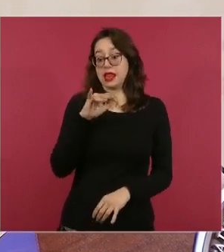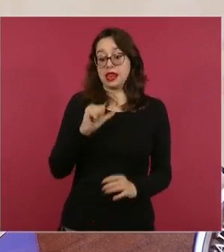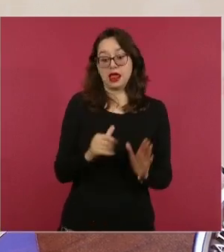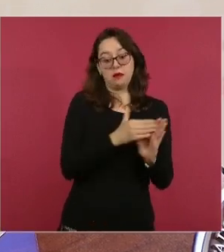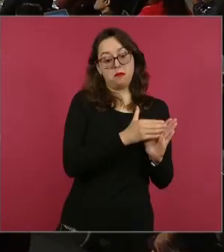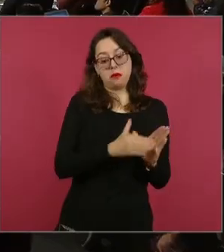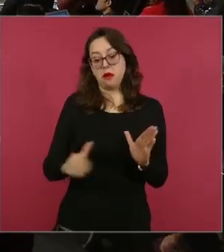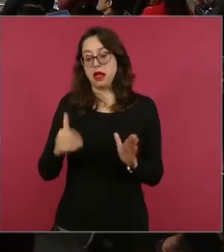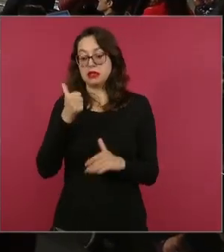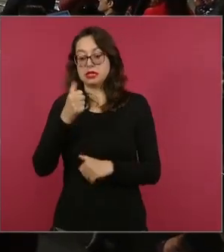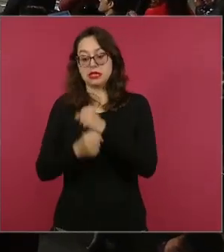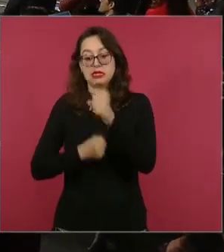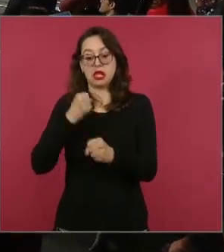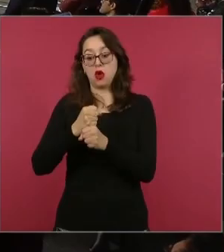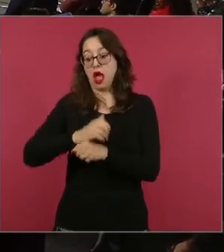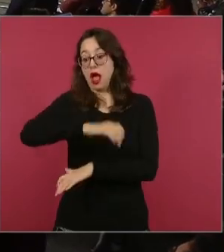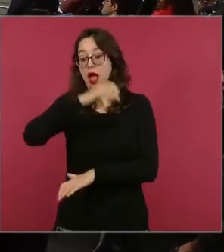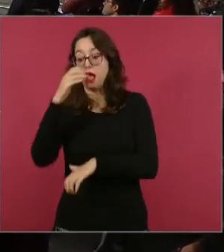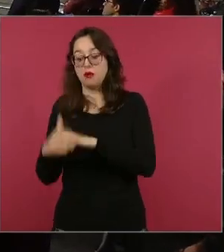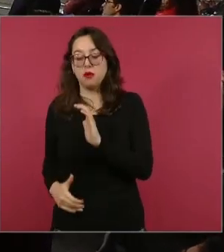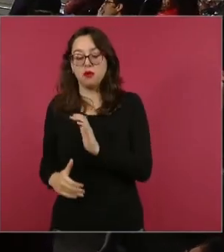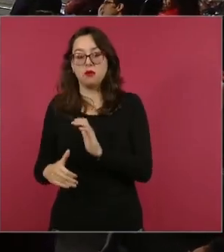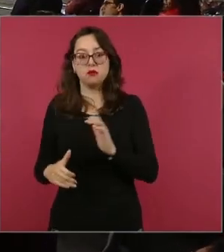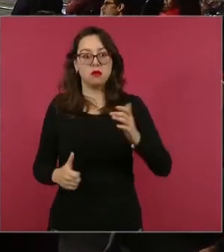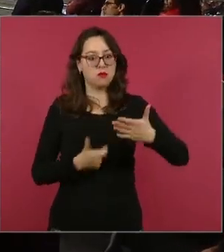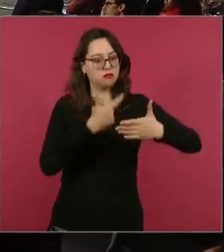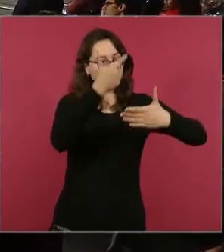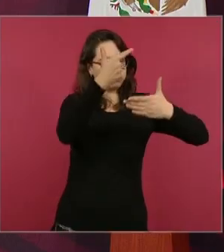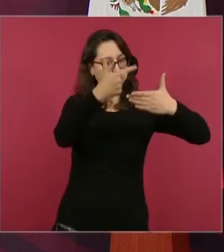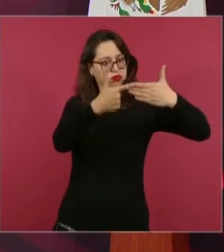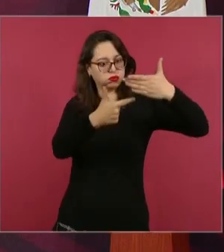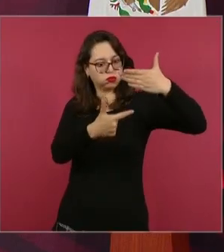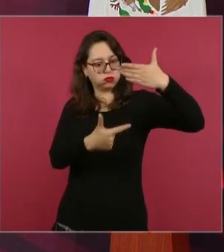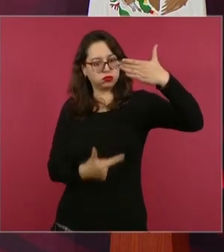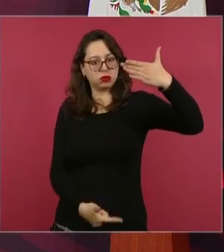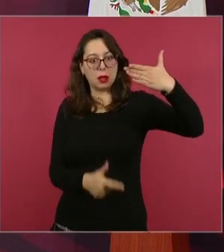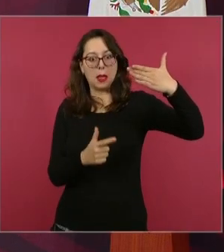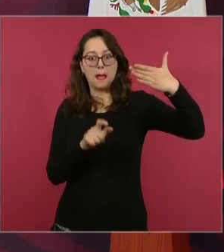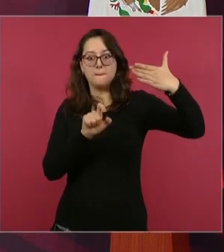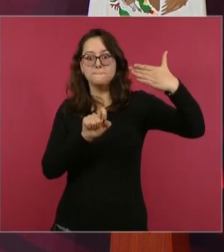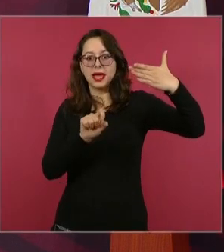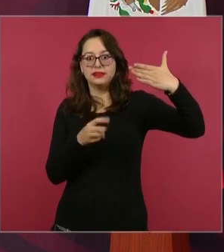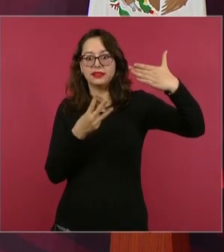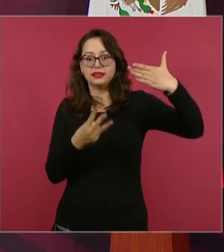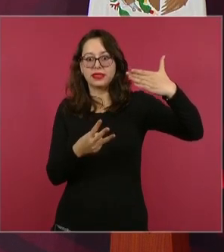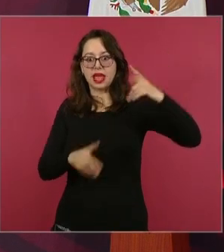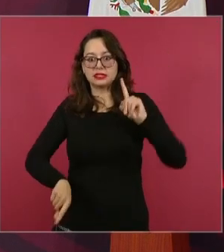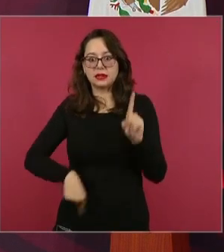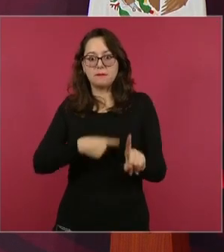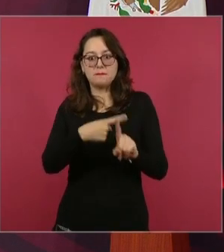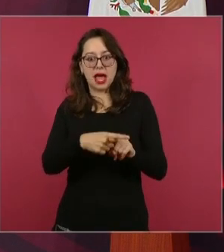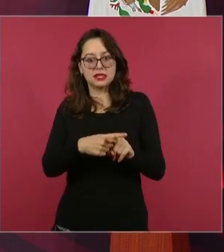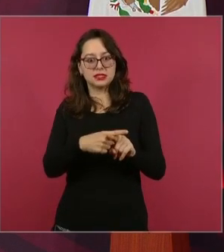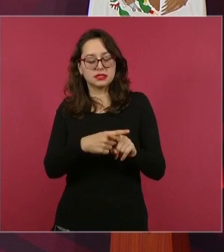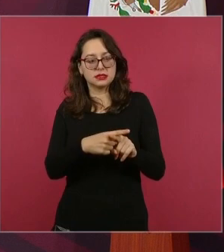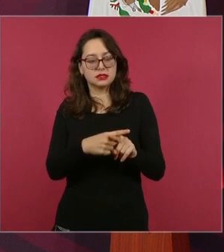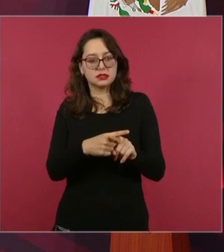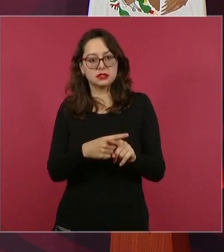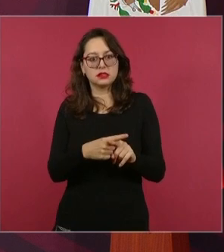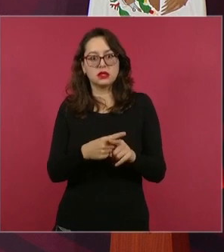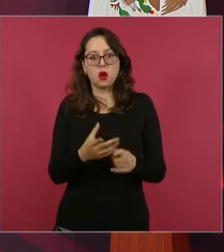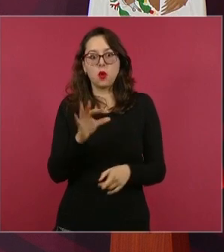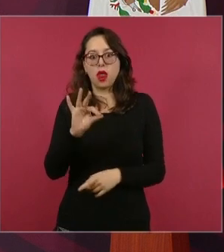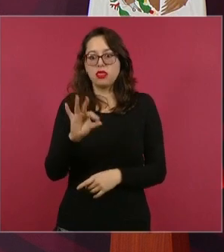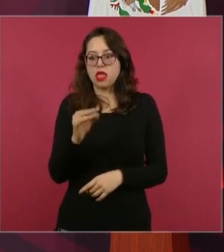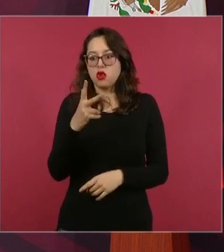Salinas ya habían 24 en la lista con 48000 millones